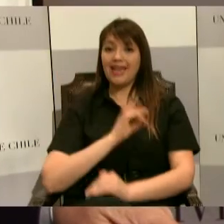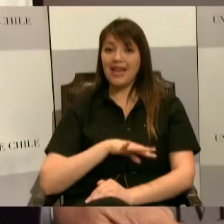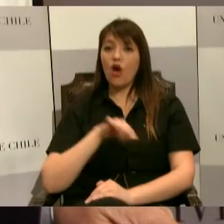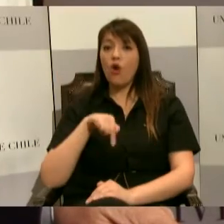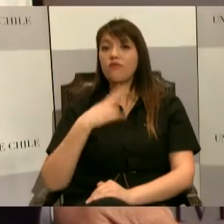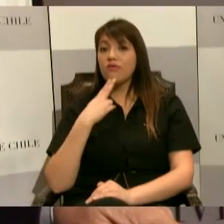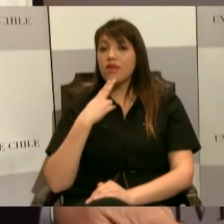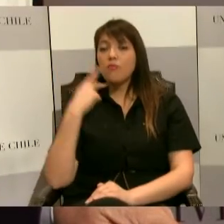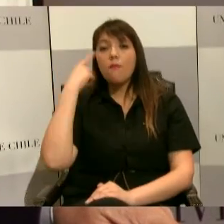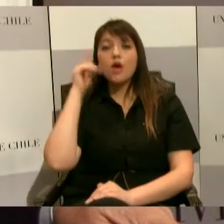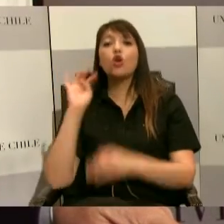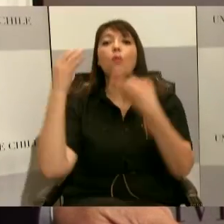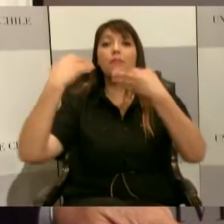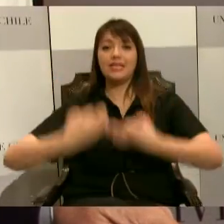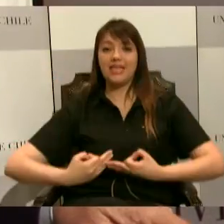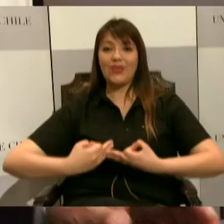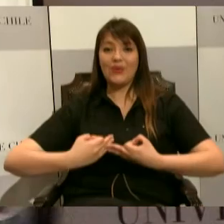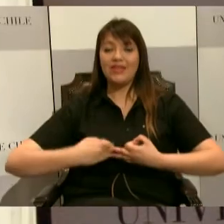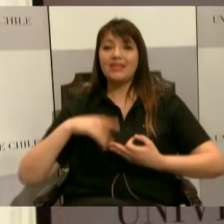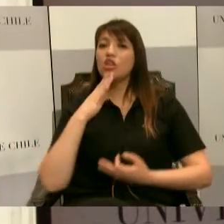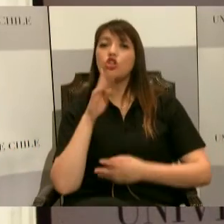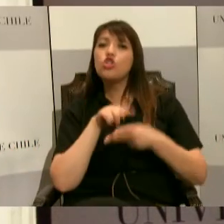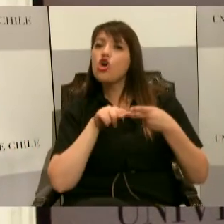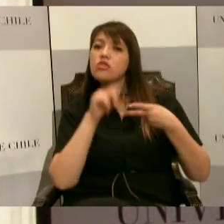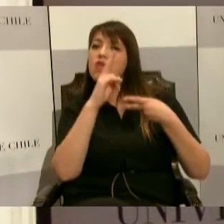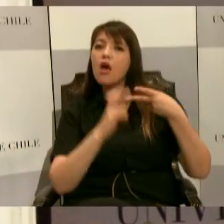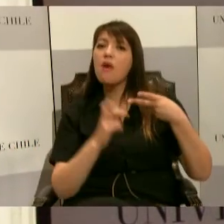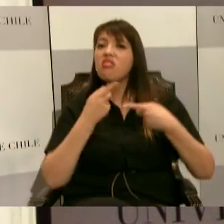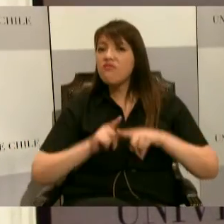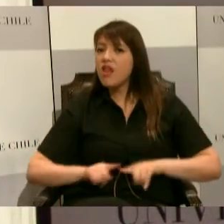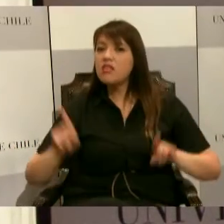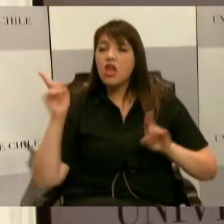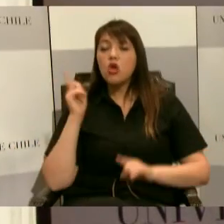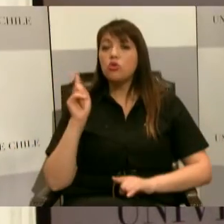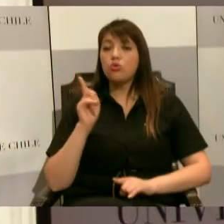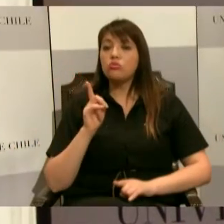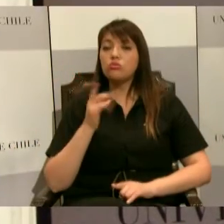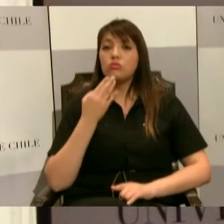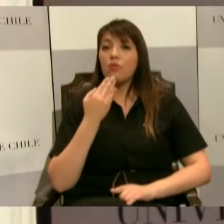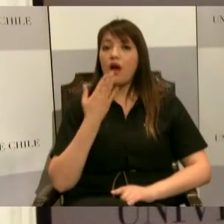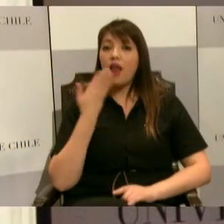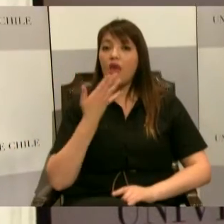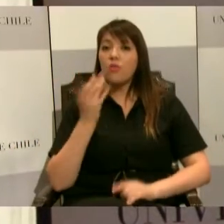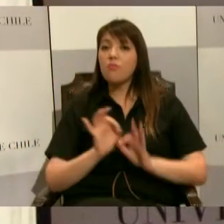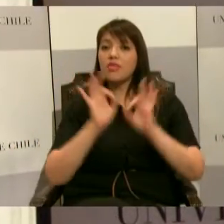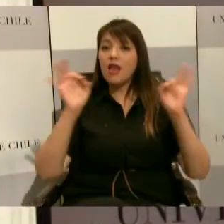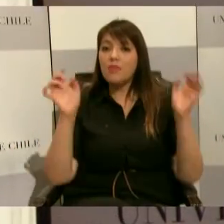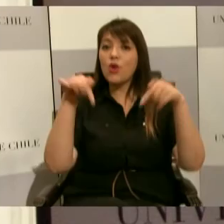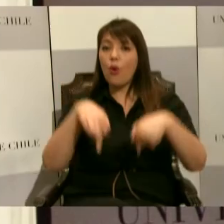pero lo haremos convencidos que no son dos temas distintos, ni siquiera disociables, especialmente